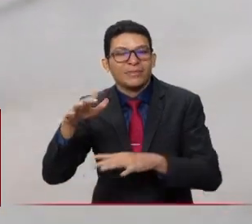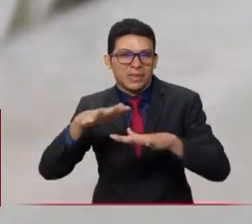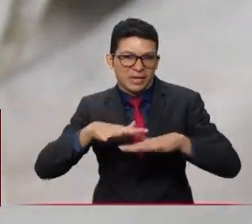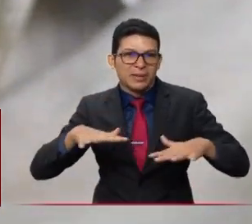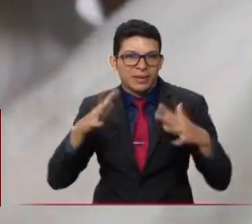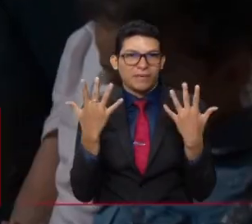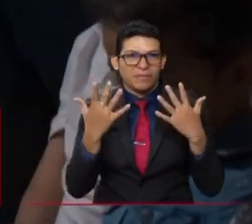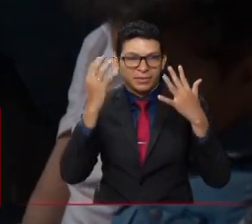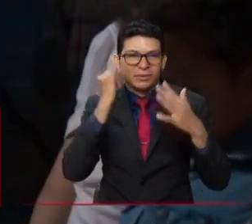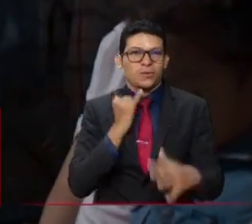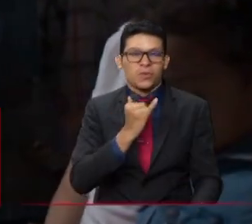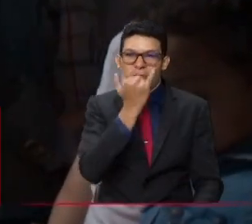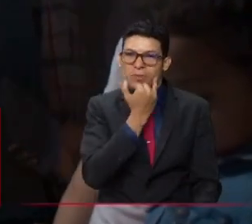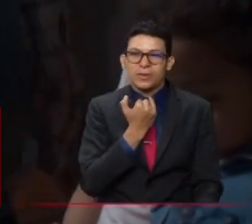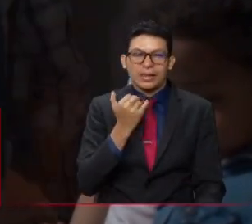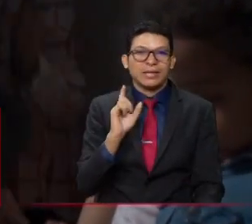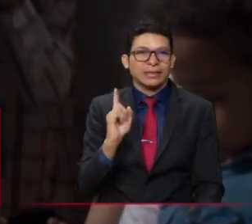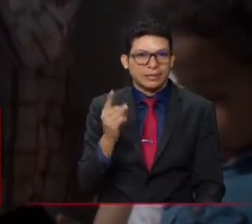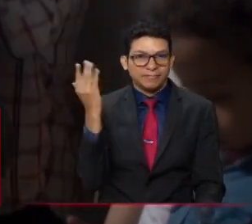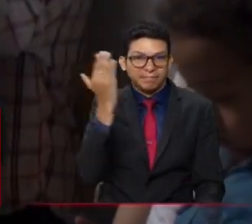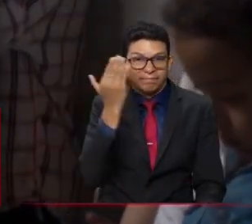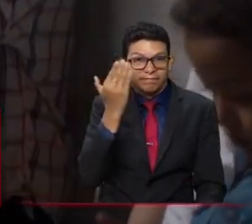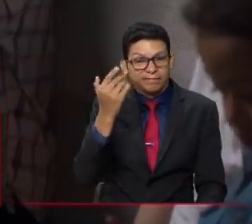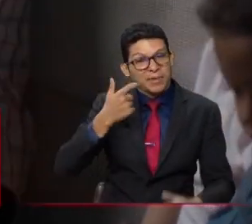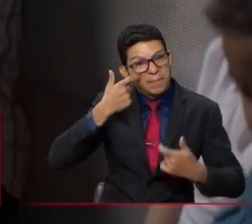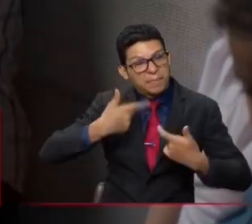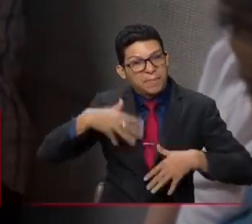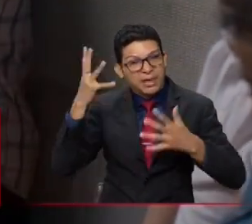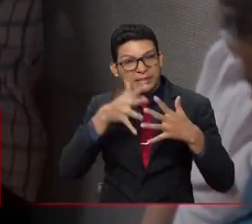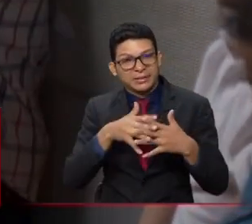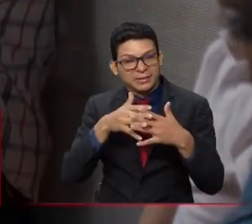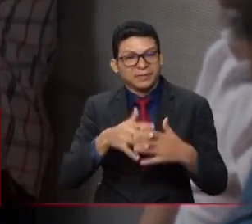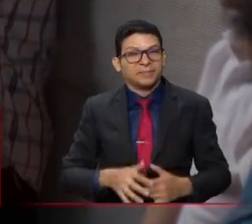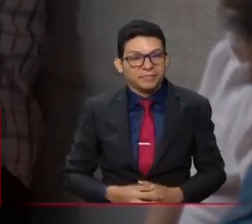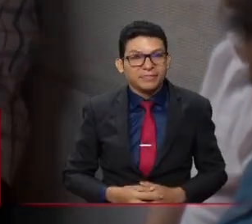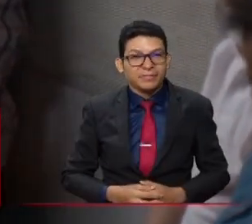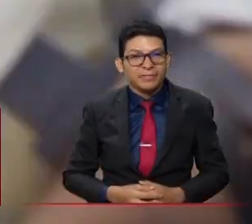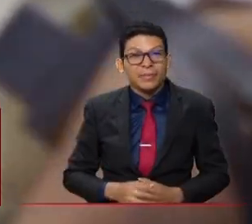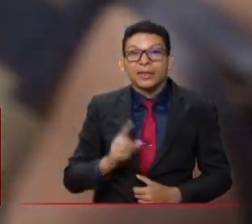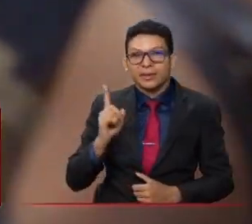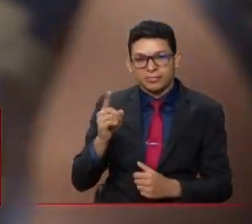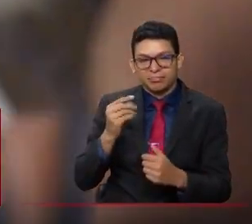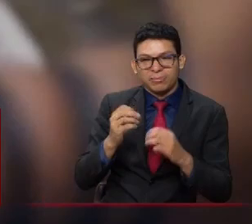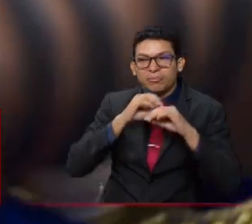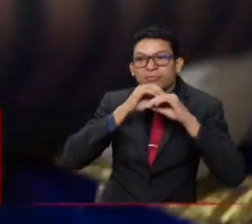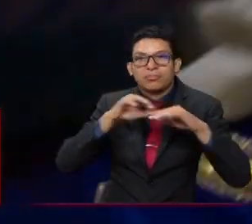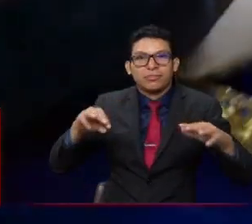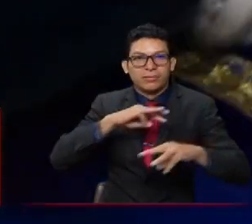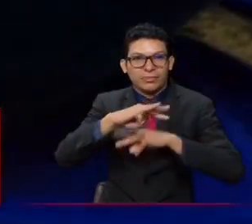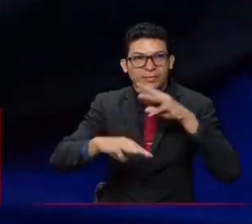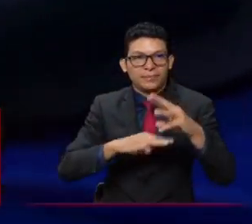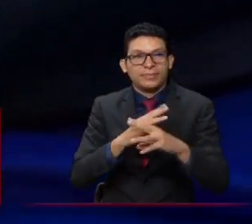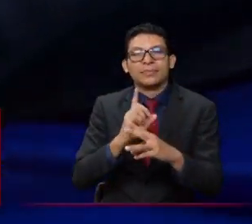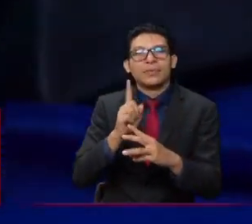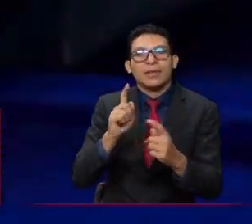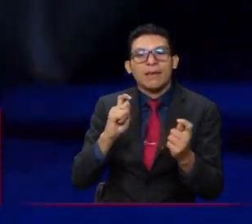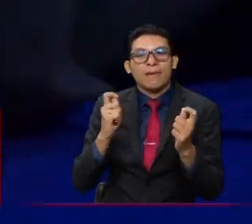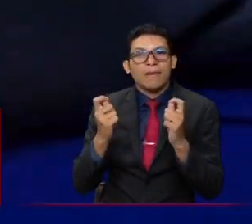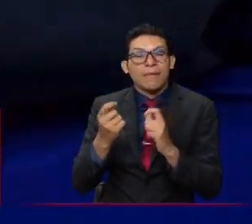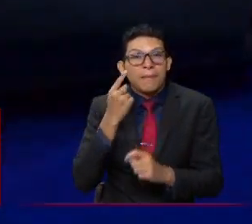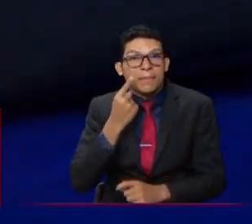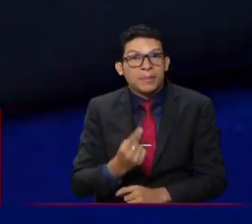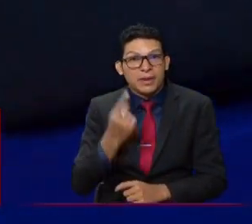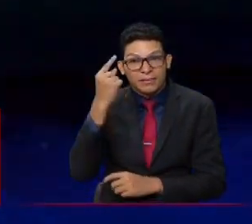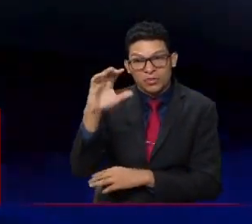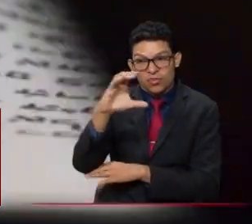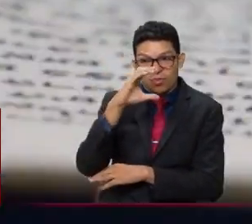de Cine Judío de San Francisco, el más prestigioso de su categoría, donde tendrá su estreno mundial, convirtiéndose en la primera